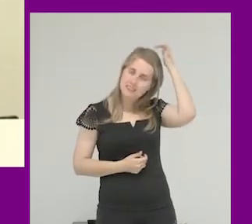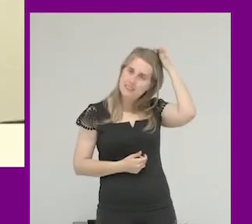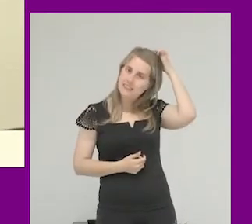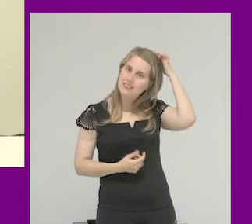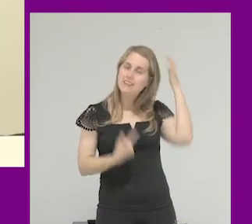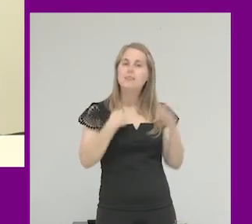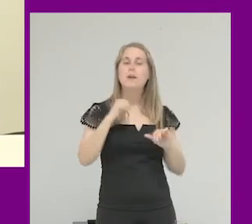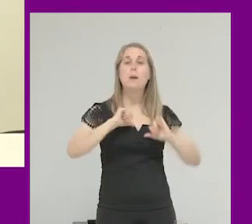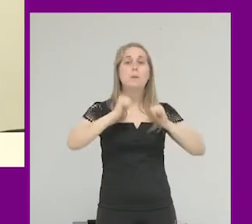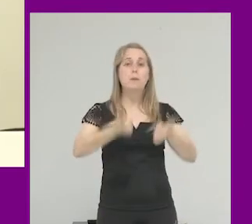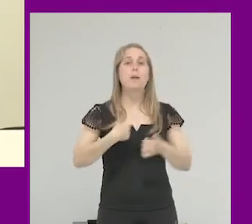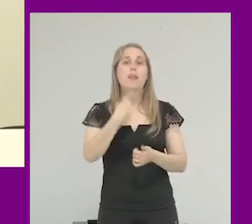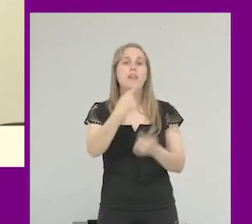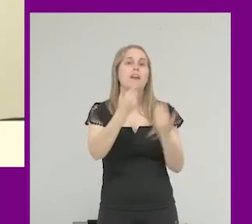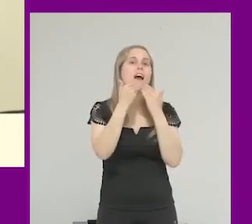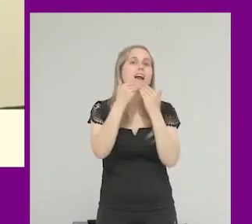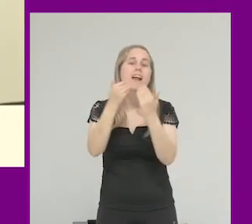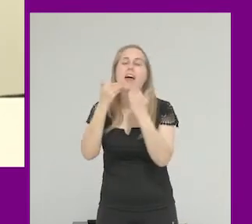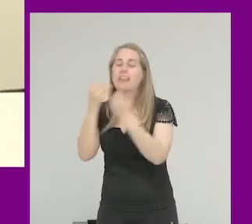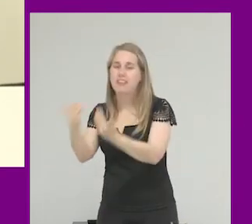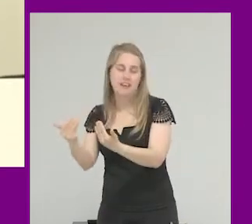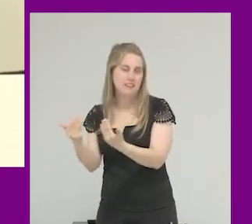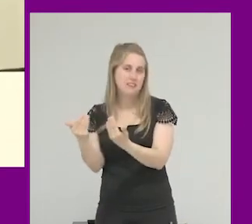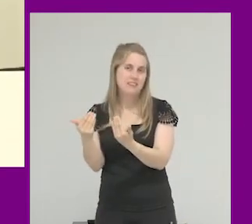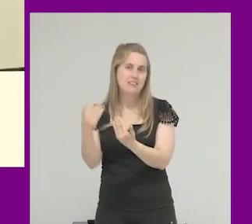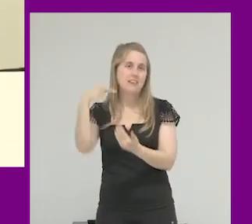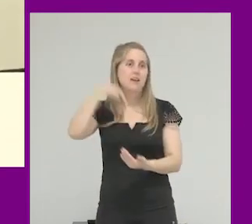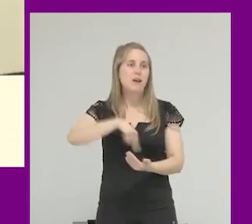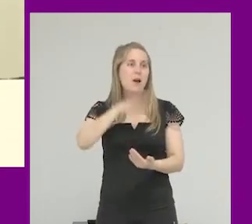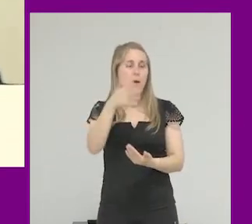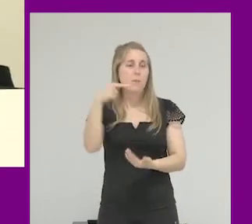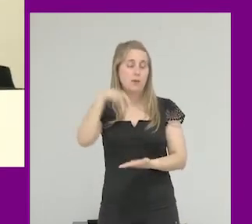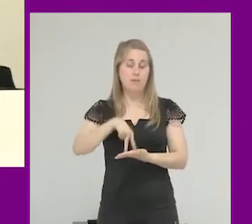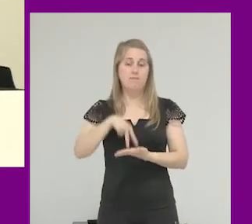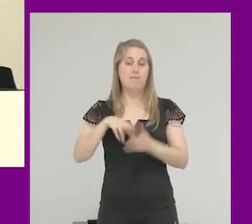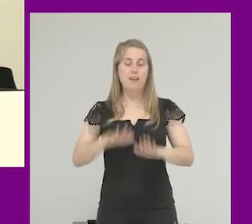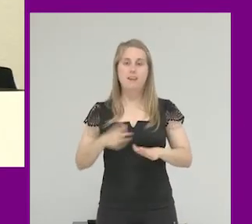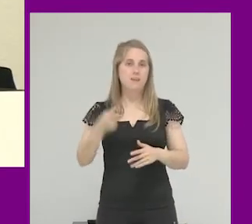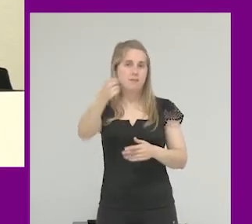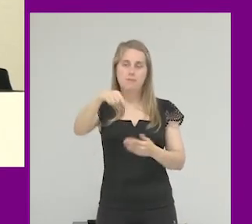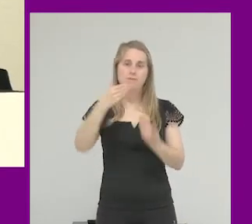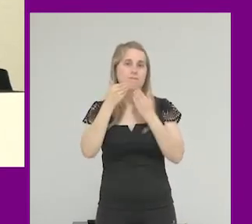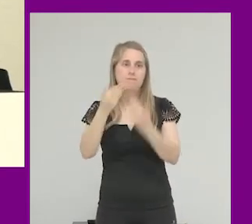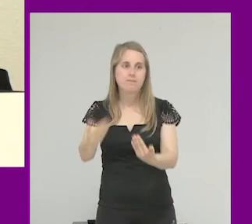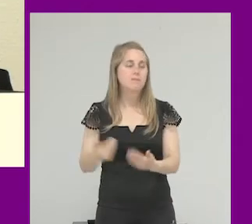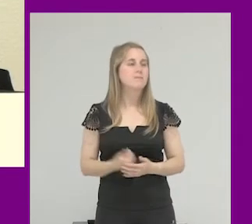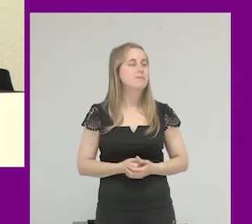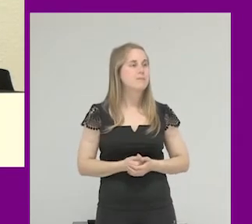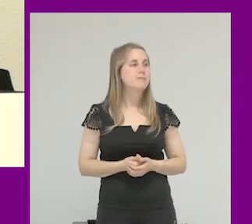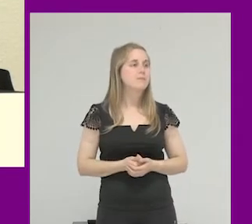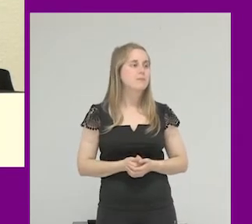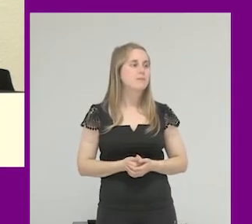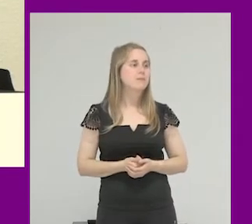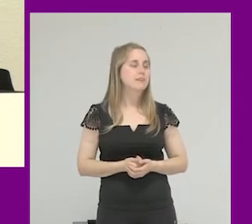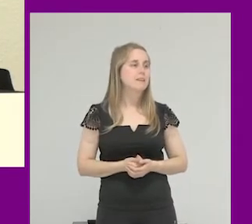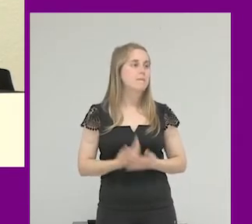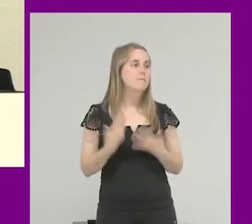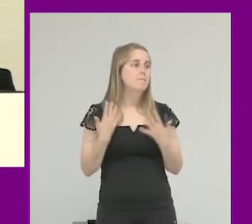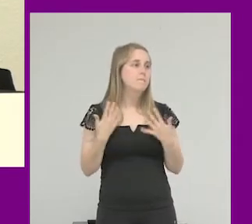bueno, vale, ni que también es cara que matea, vale, hemen egotea posible a industria guztioi, eta